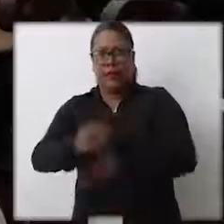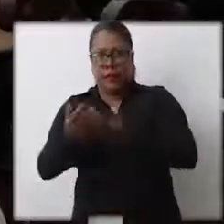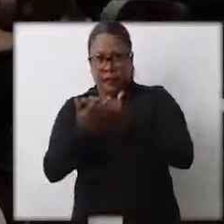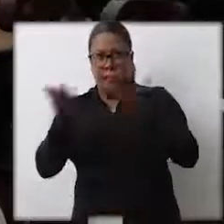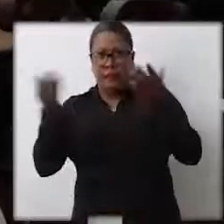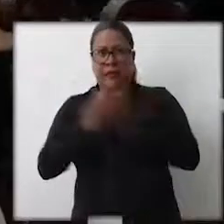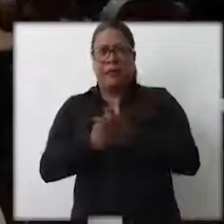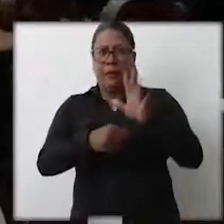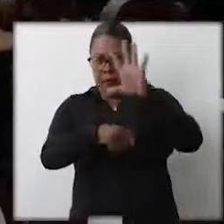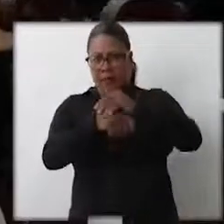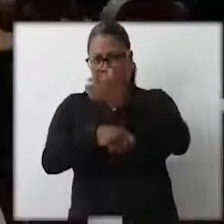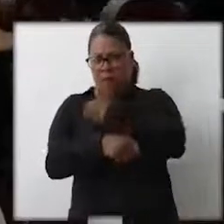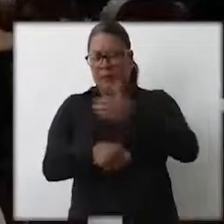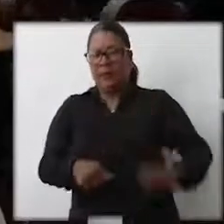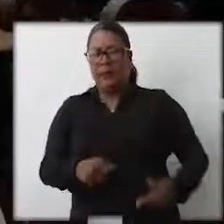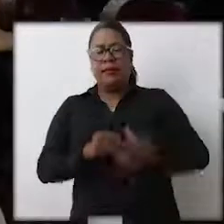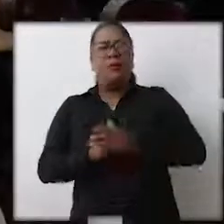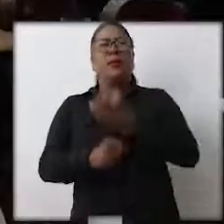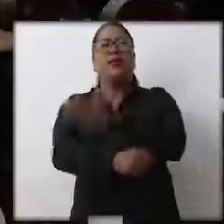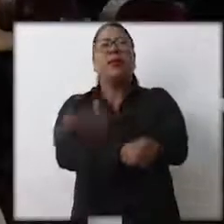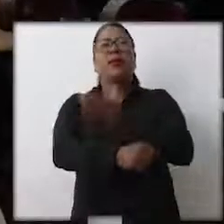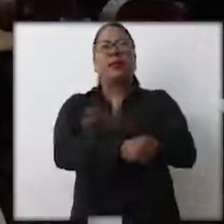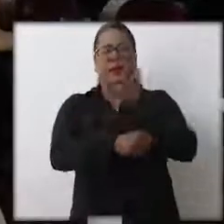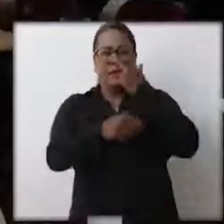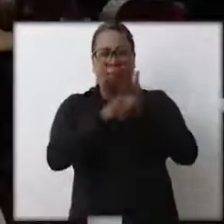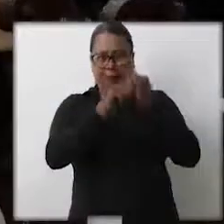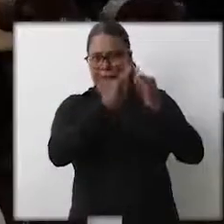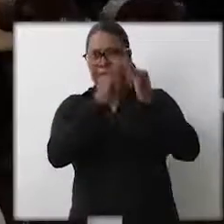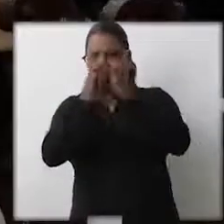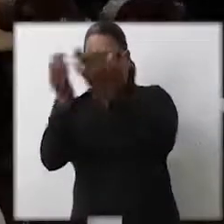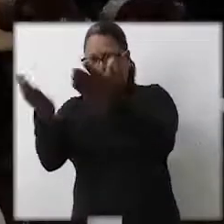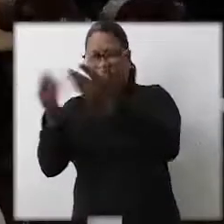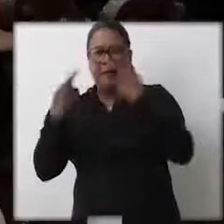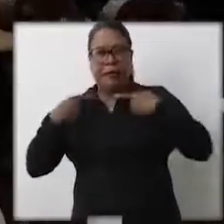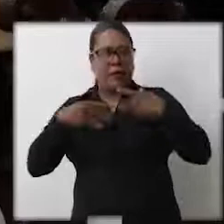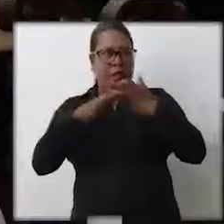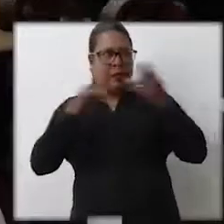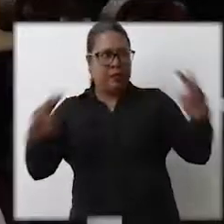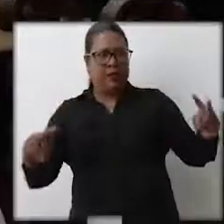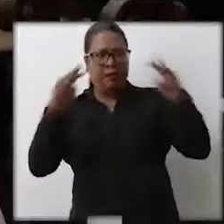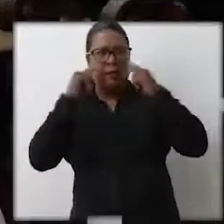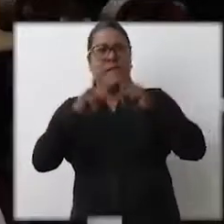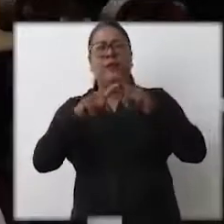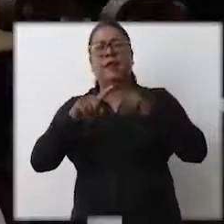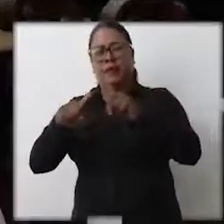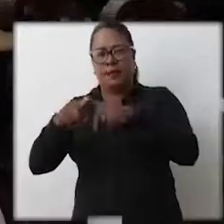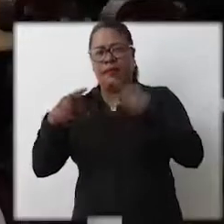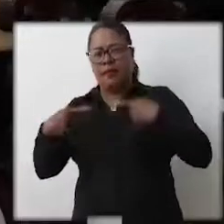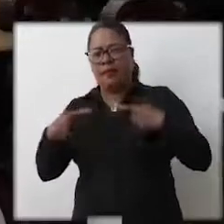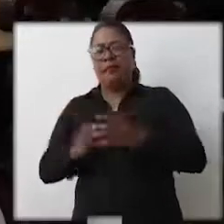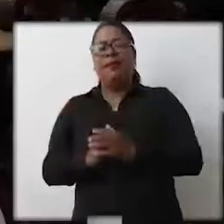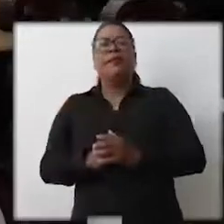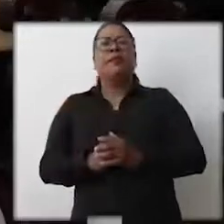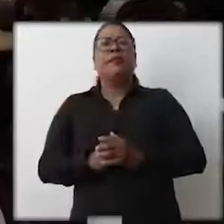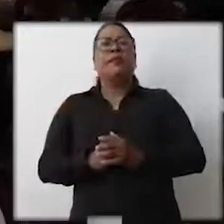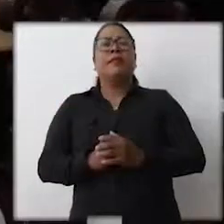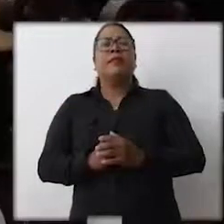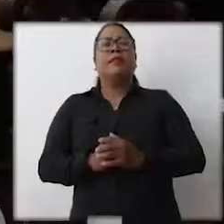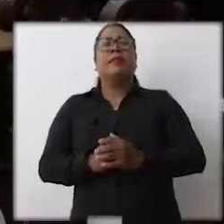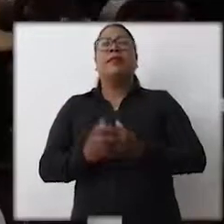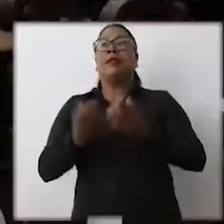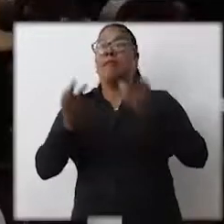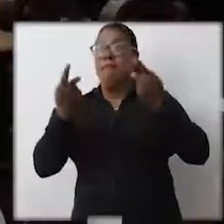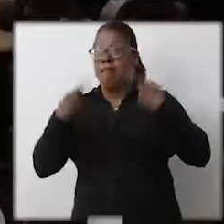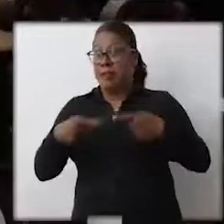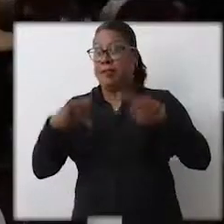Unidos Mexicanos. Y el acceso a este derecho debe de ser prioridad del Estado, sobre todo en momentos como el actual,